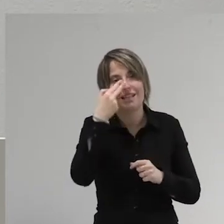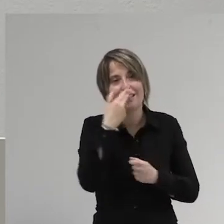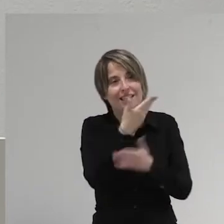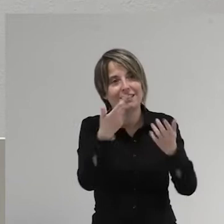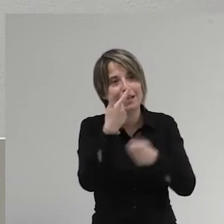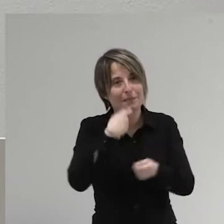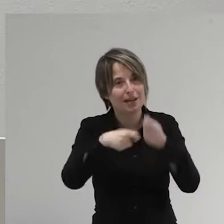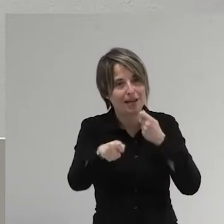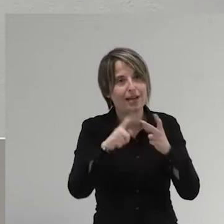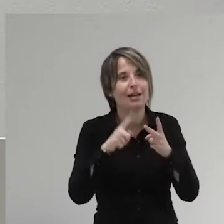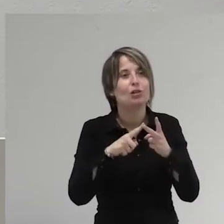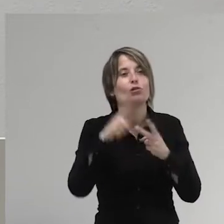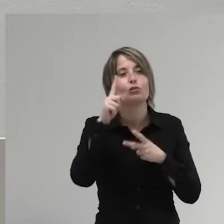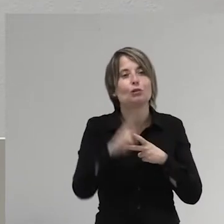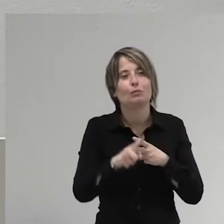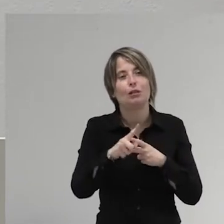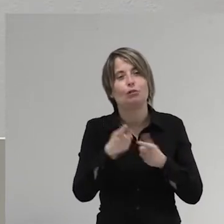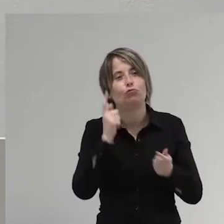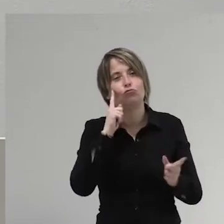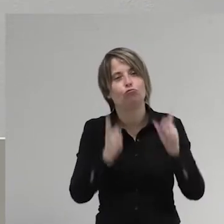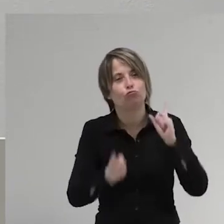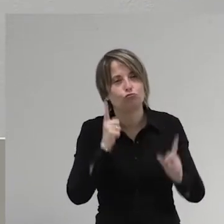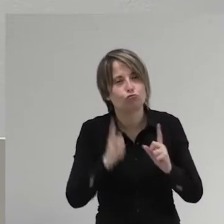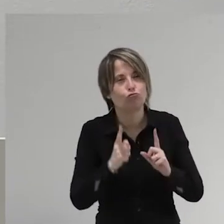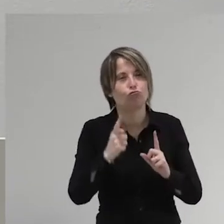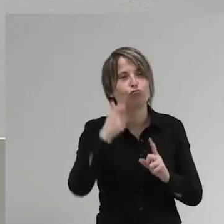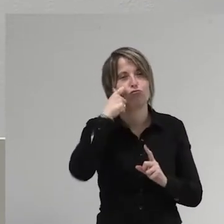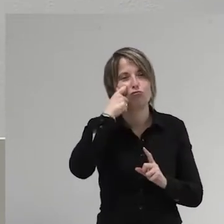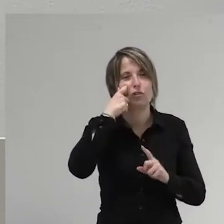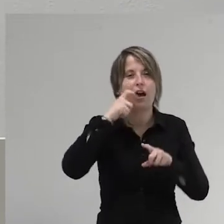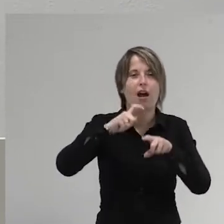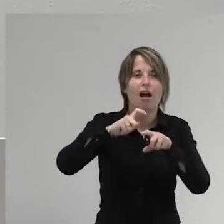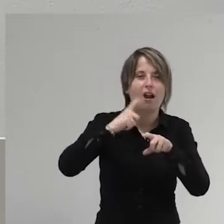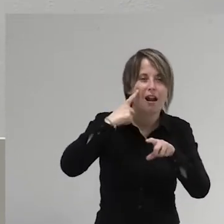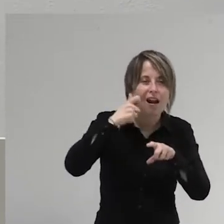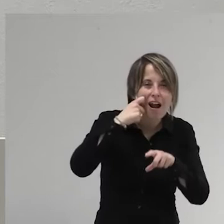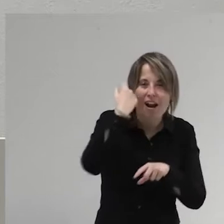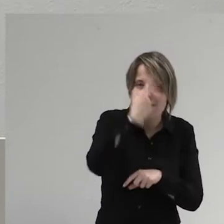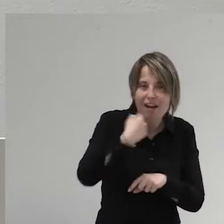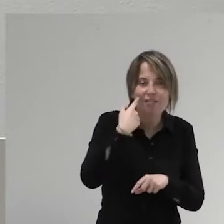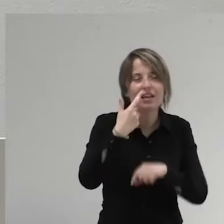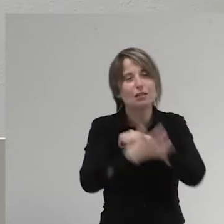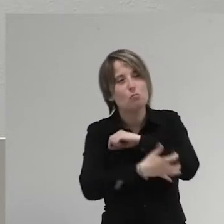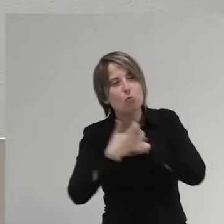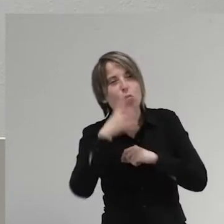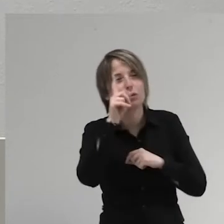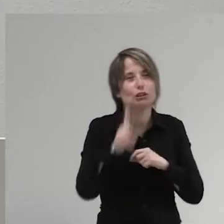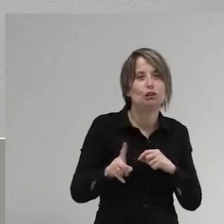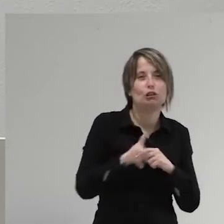mercado, lo que rige en realidad la raza, y además es una cosa de antes, lo que importa es la clase, si es pobre o no es pobre, sino, o